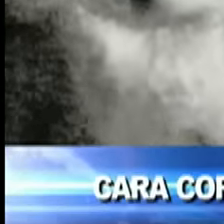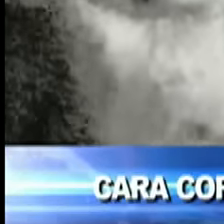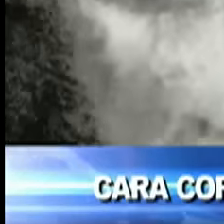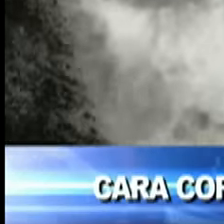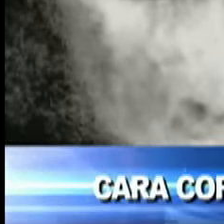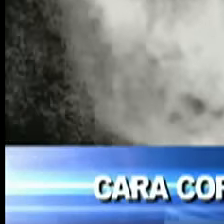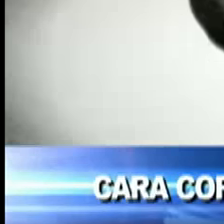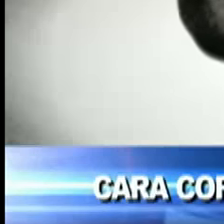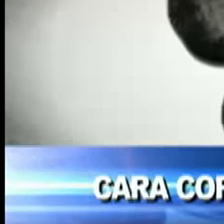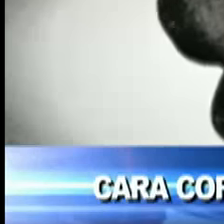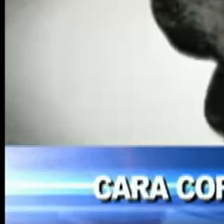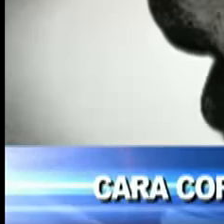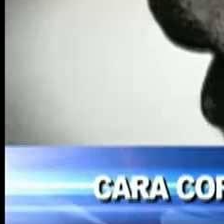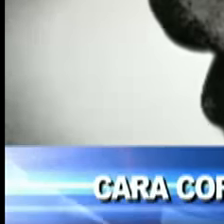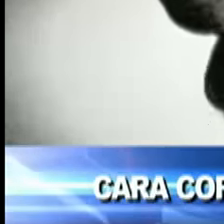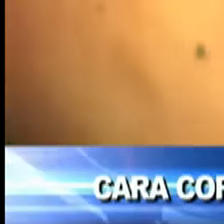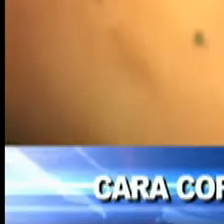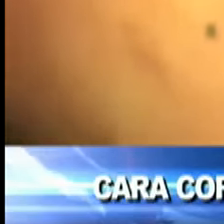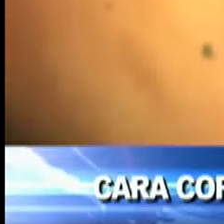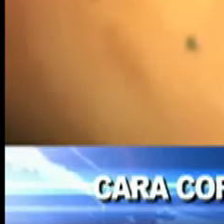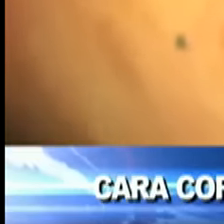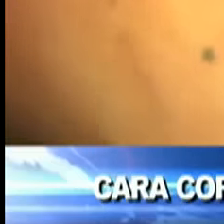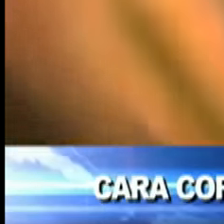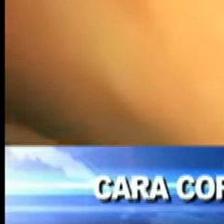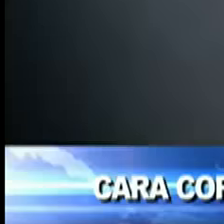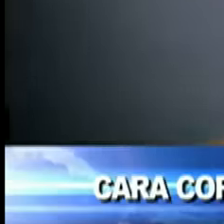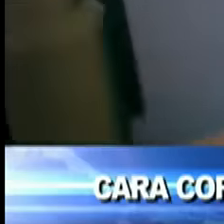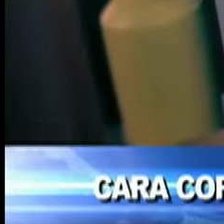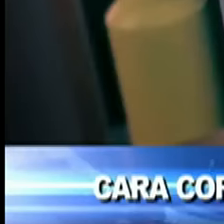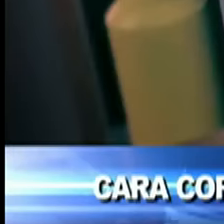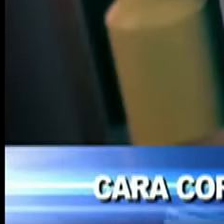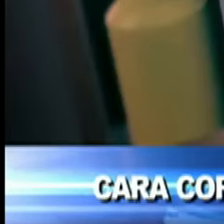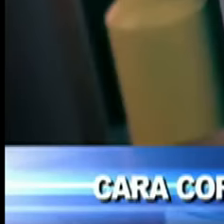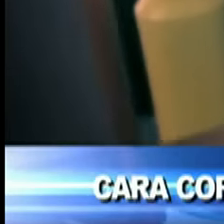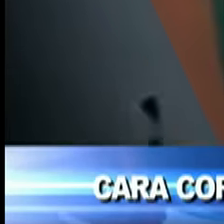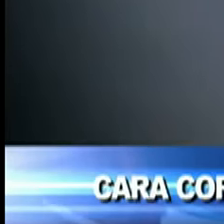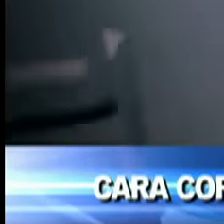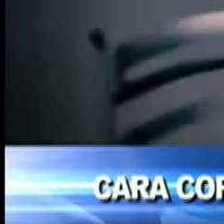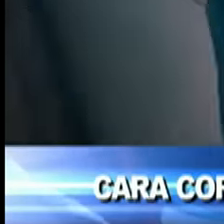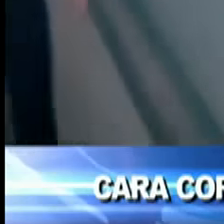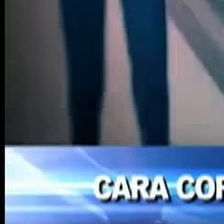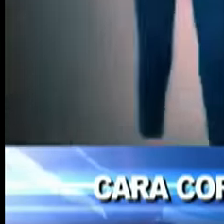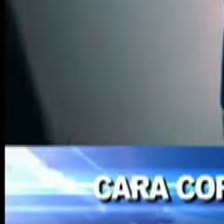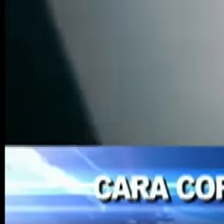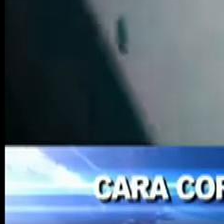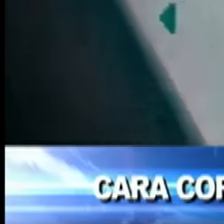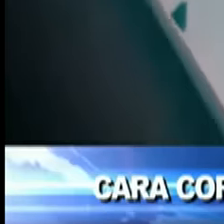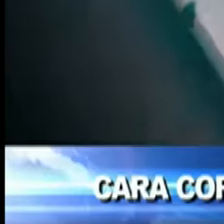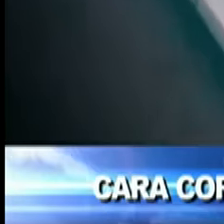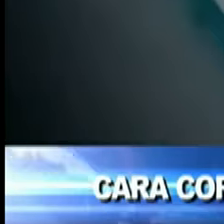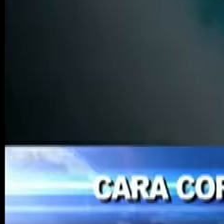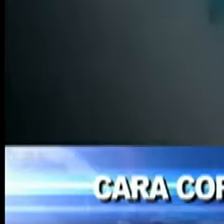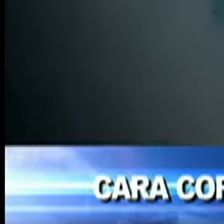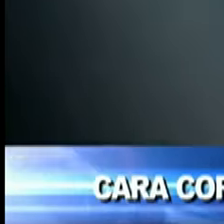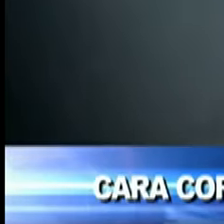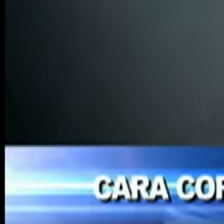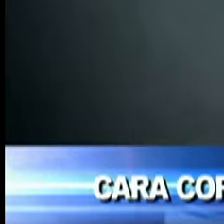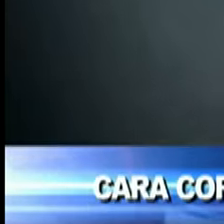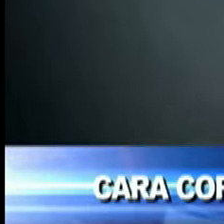Más adelante, joven que quedó con rostro desfigurado por accidente en restaurante pide ayuda y clama por